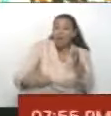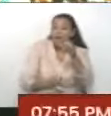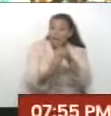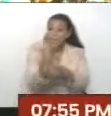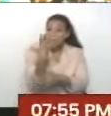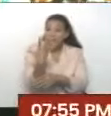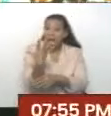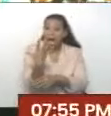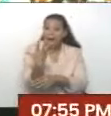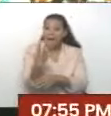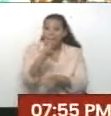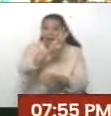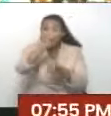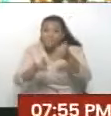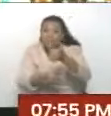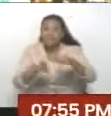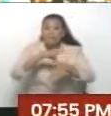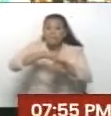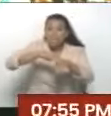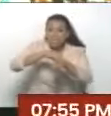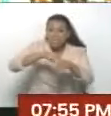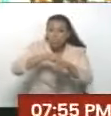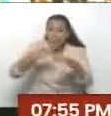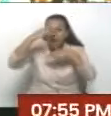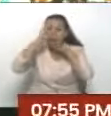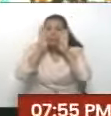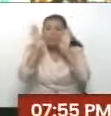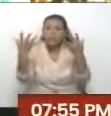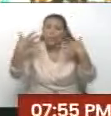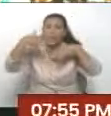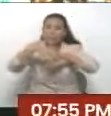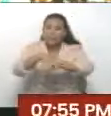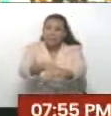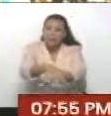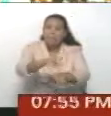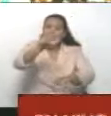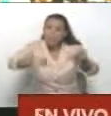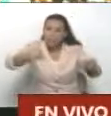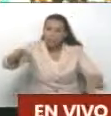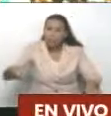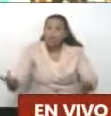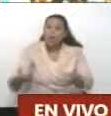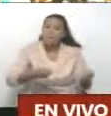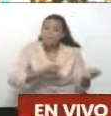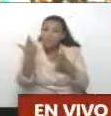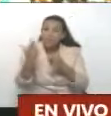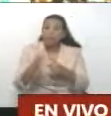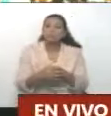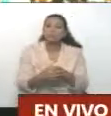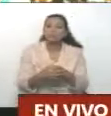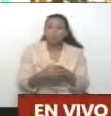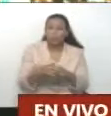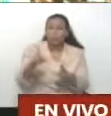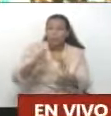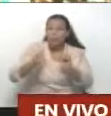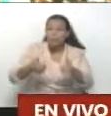el Viceministerio de Atención Integral para la Migración Venezolana y va a ser a partir